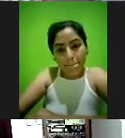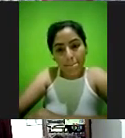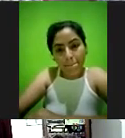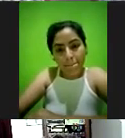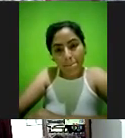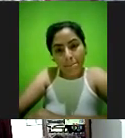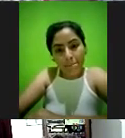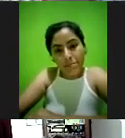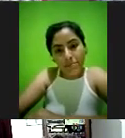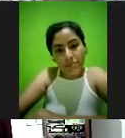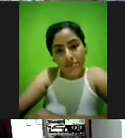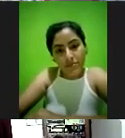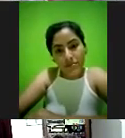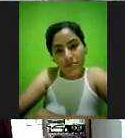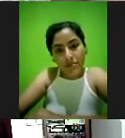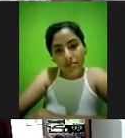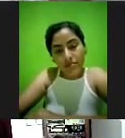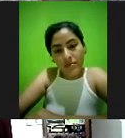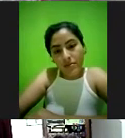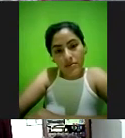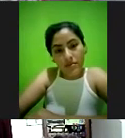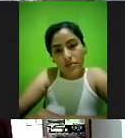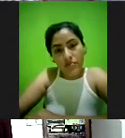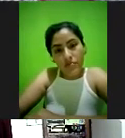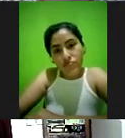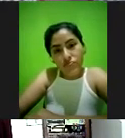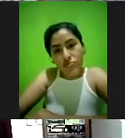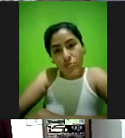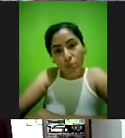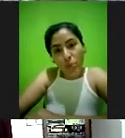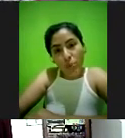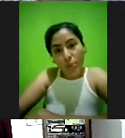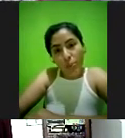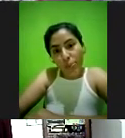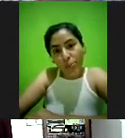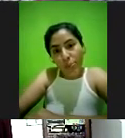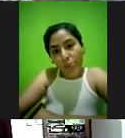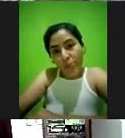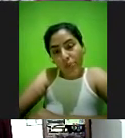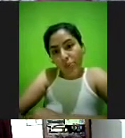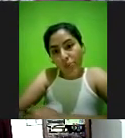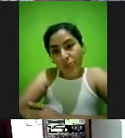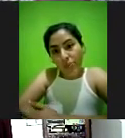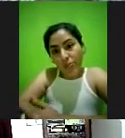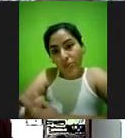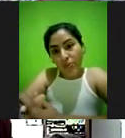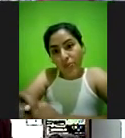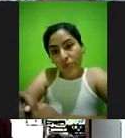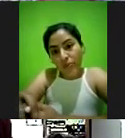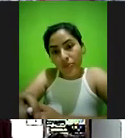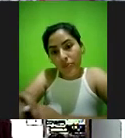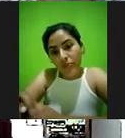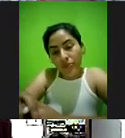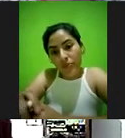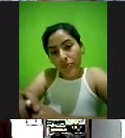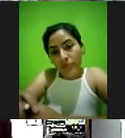Irrigación, irriga, ¿qué es irrigar? Llevar vaso sanguíneo, llevar sangre a un lado o a otro lado, ya sea por retorno venoso o por retorno